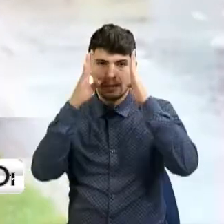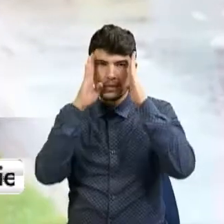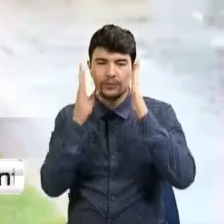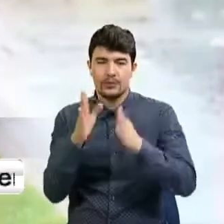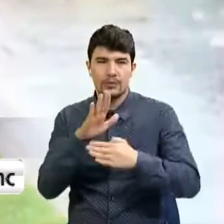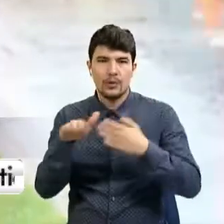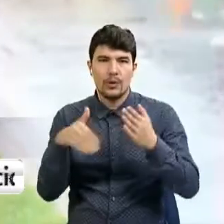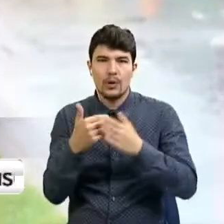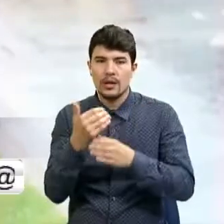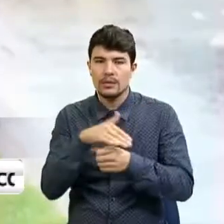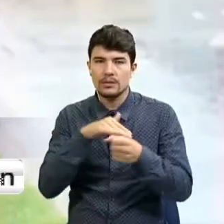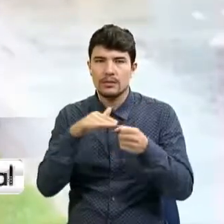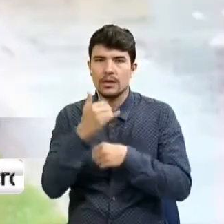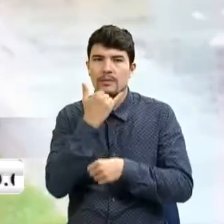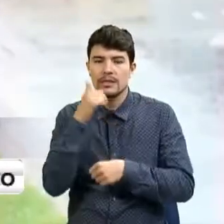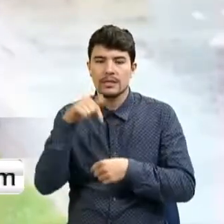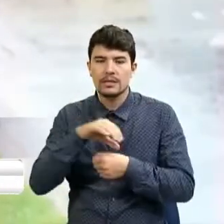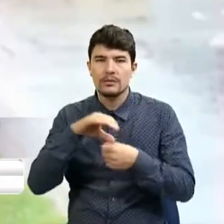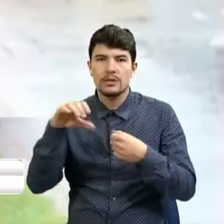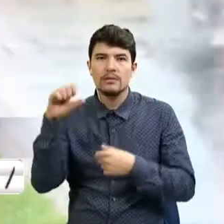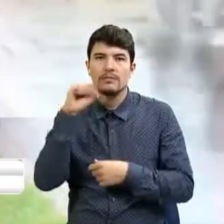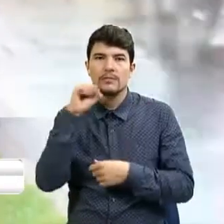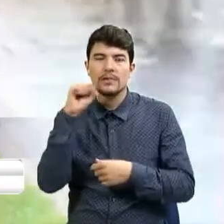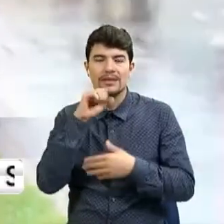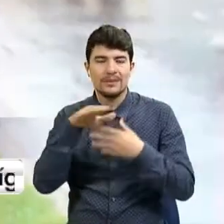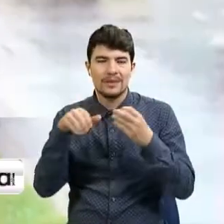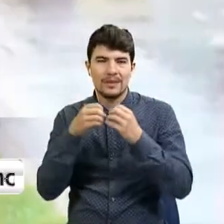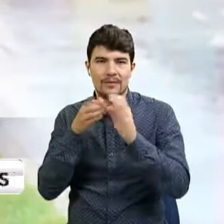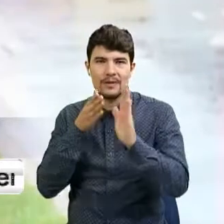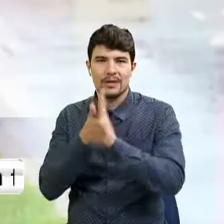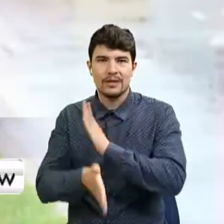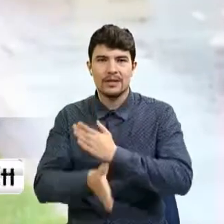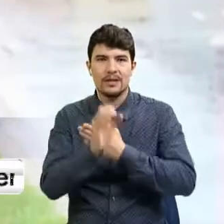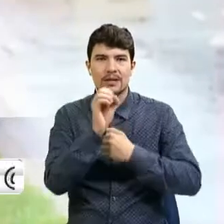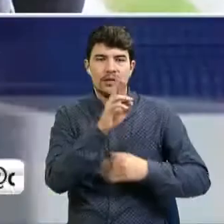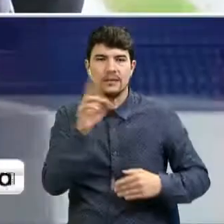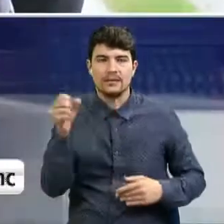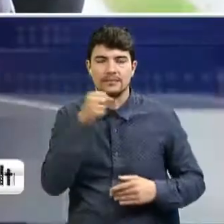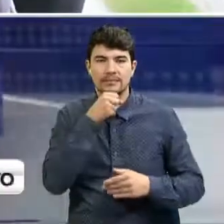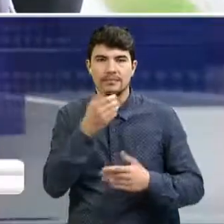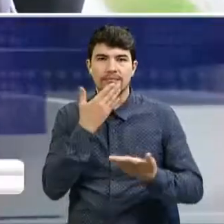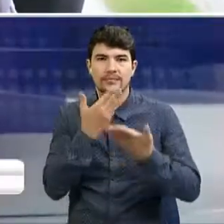toda esta situación aquí en Barranca Bermeja. Por el momento es la información que registramos con la cámara de María